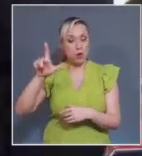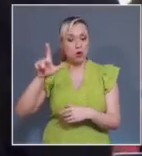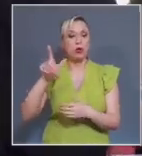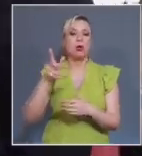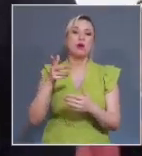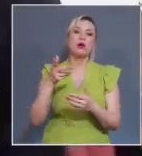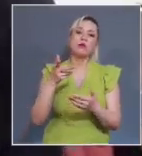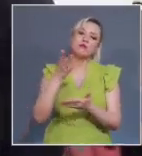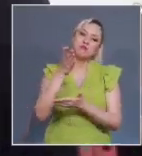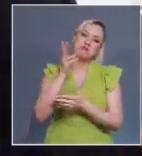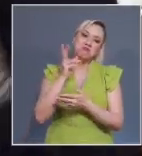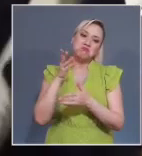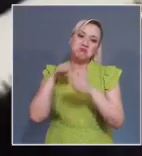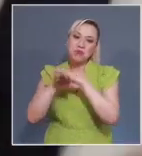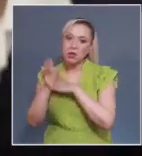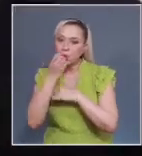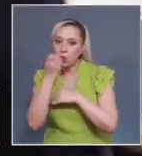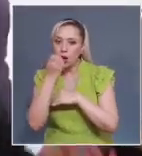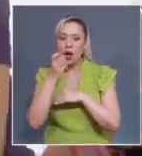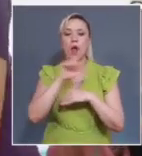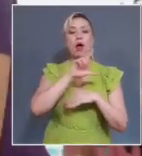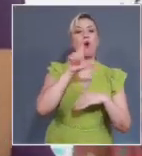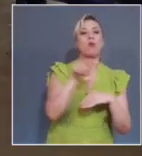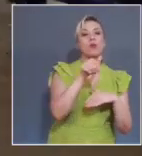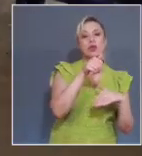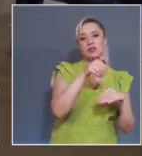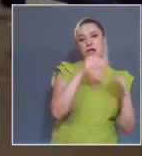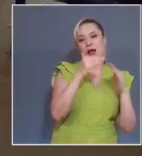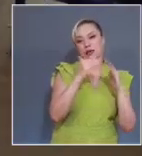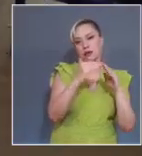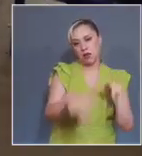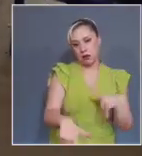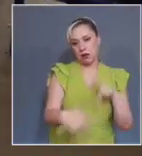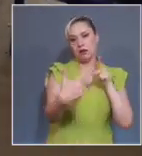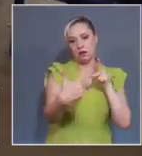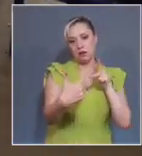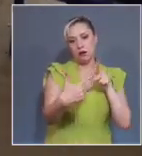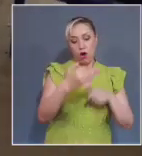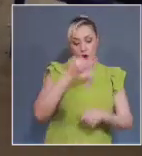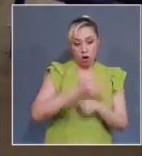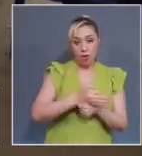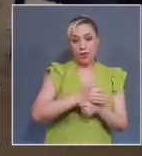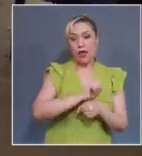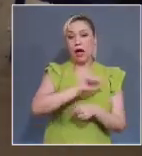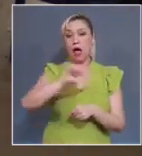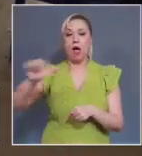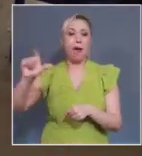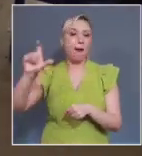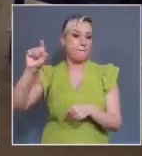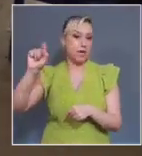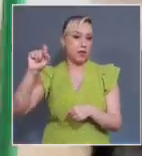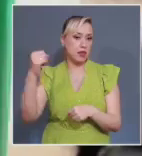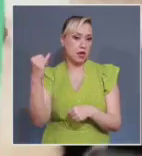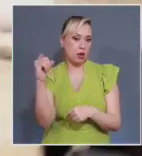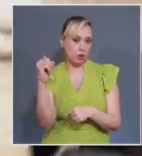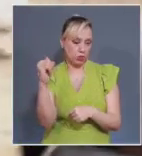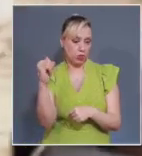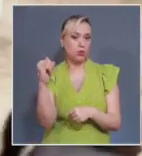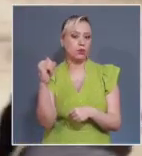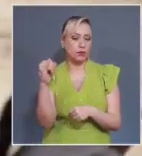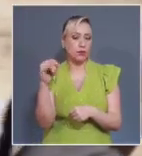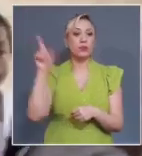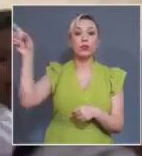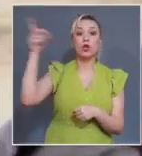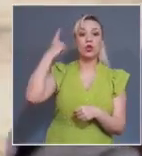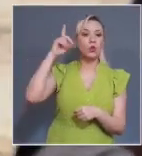2 horas en las aulas a partir de ahora y hasta el 20 de junio. En Durango se recomendó no enviar a la escuela niñas, niños